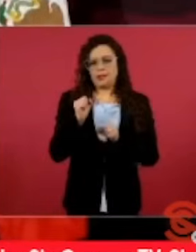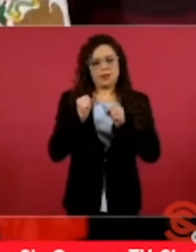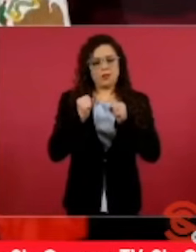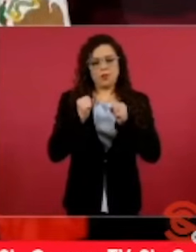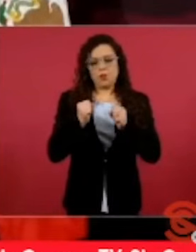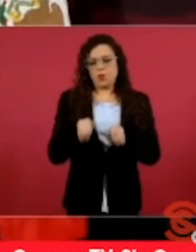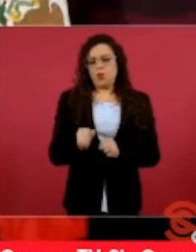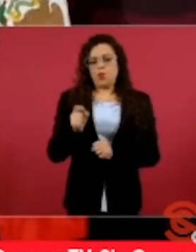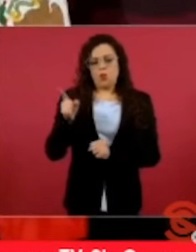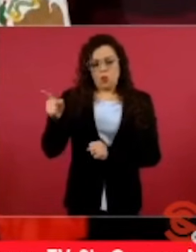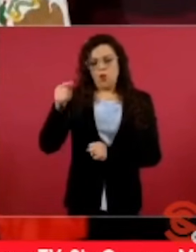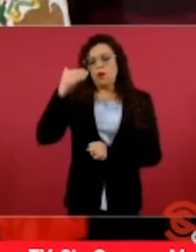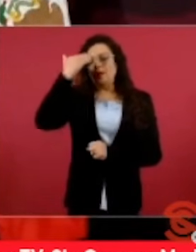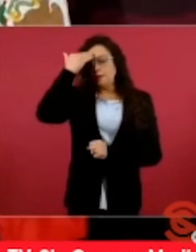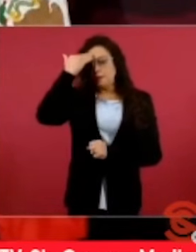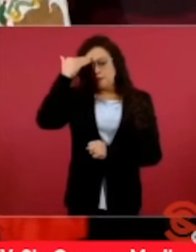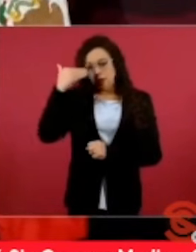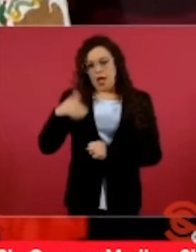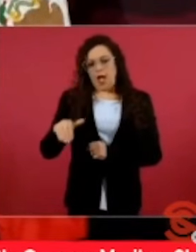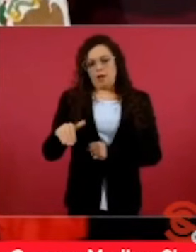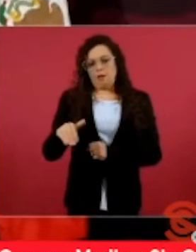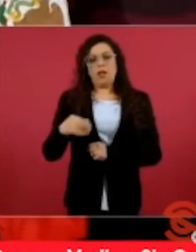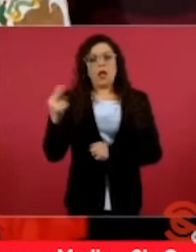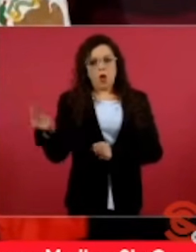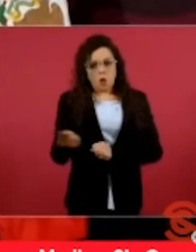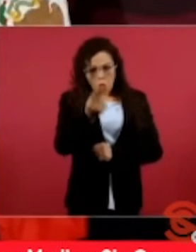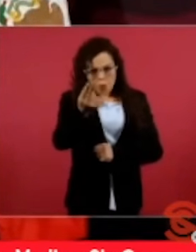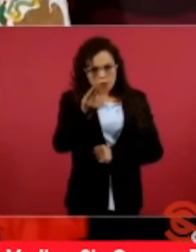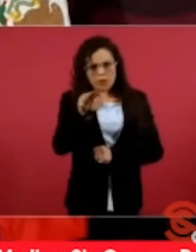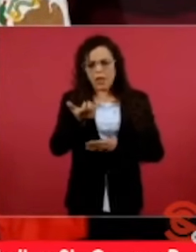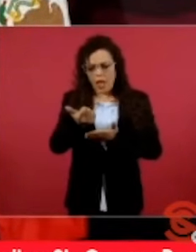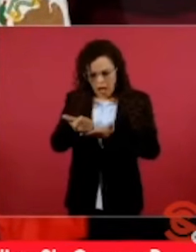saben y también ayúdenos ustedes